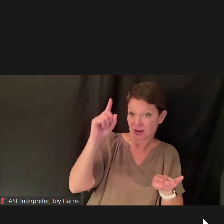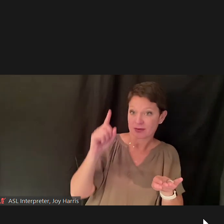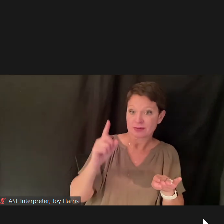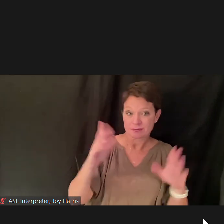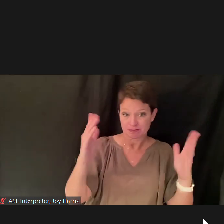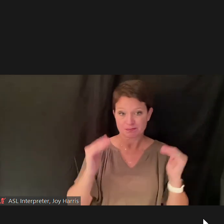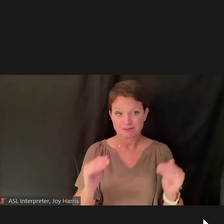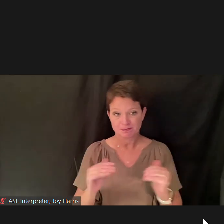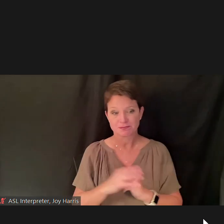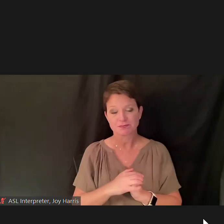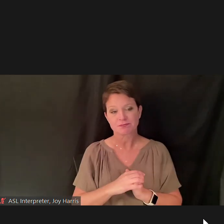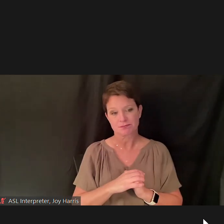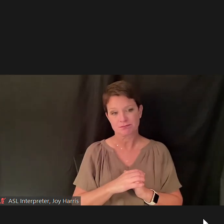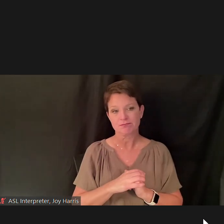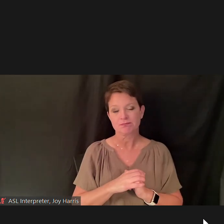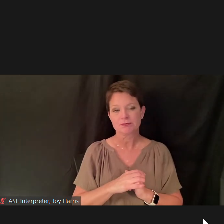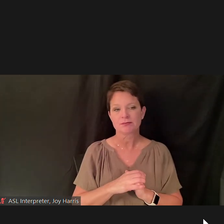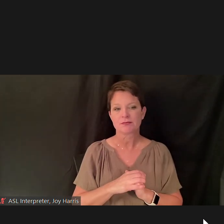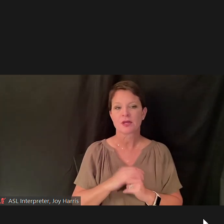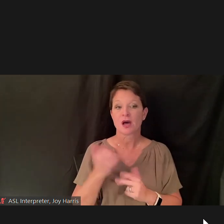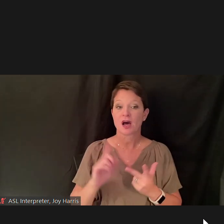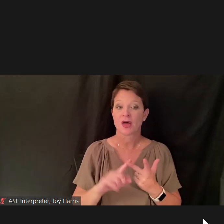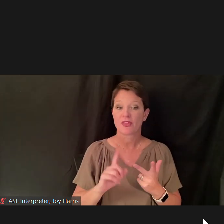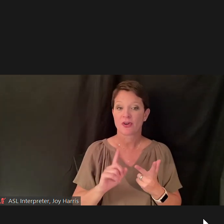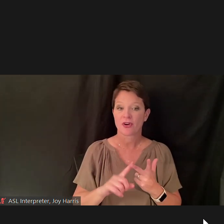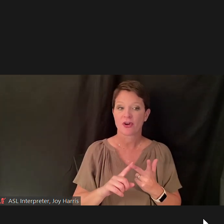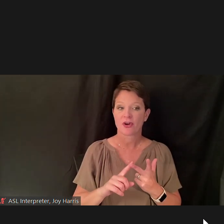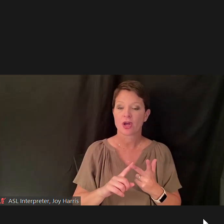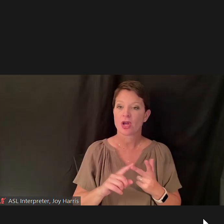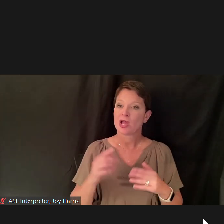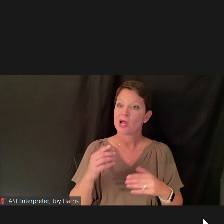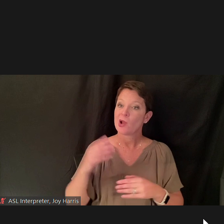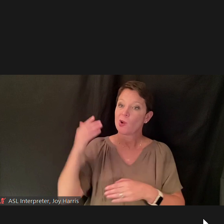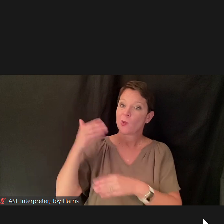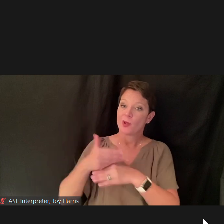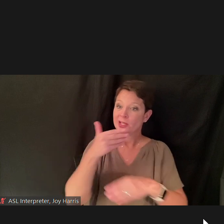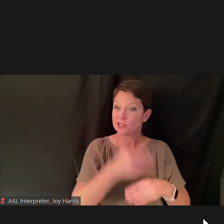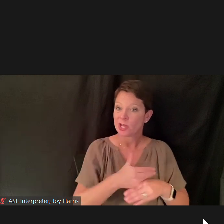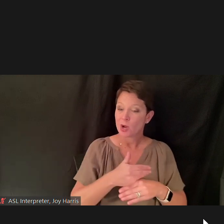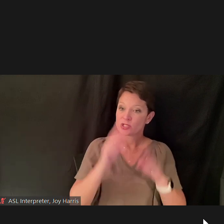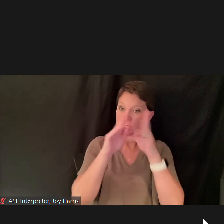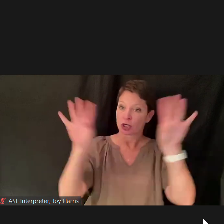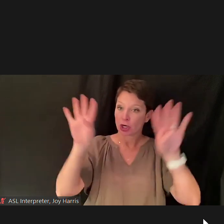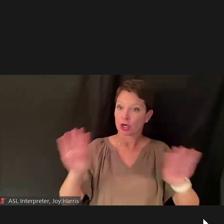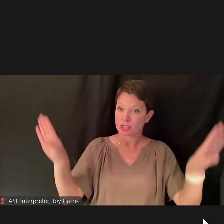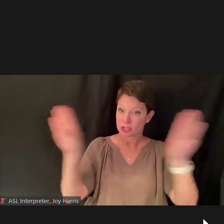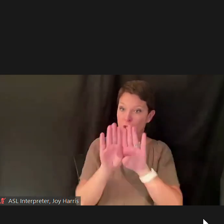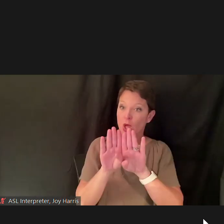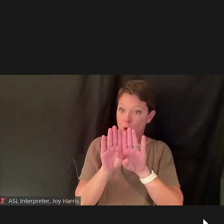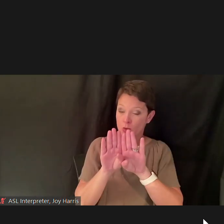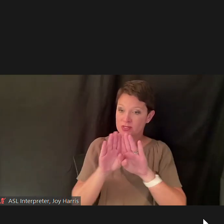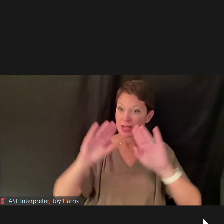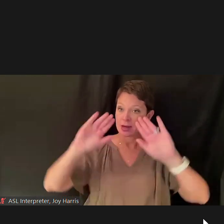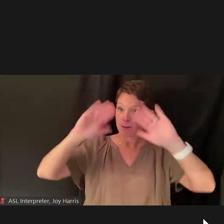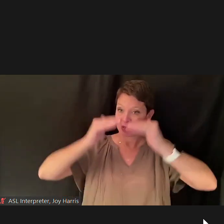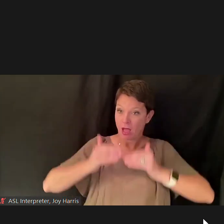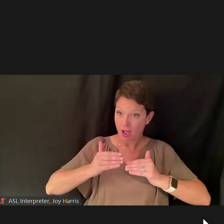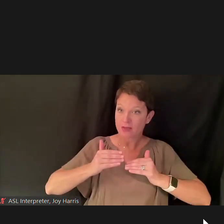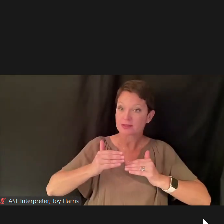Así que inste a que pasen más tiempo en las zonas más de niveles más bajos. Luego, cierre